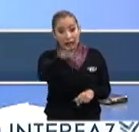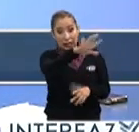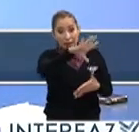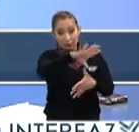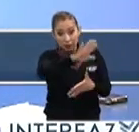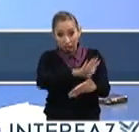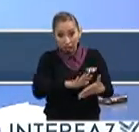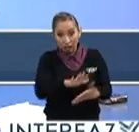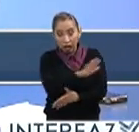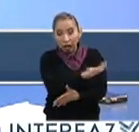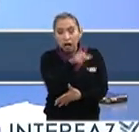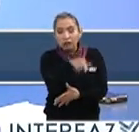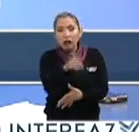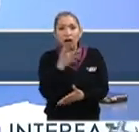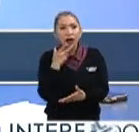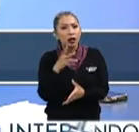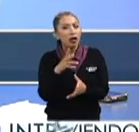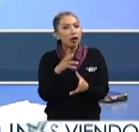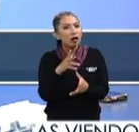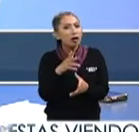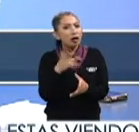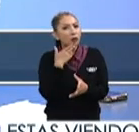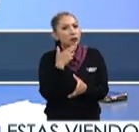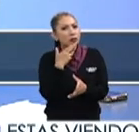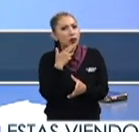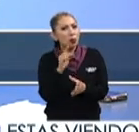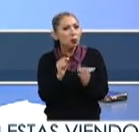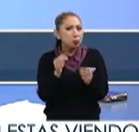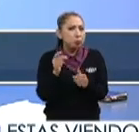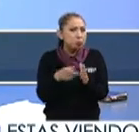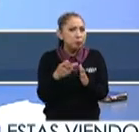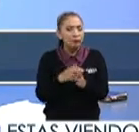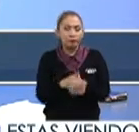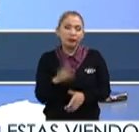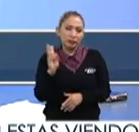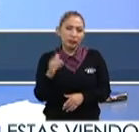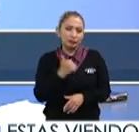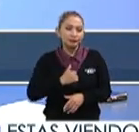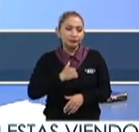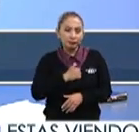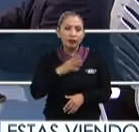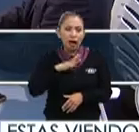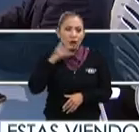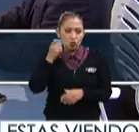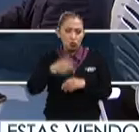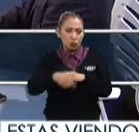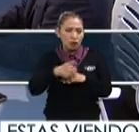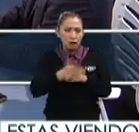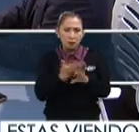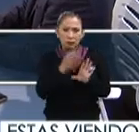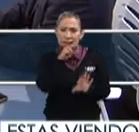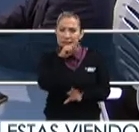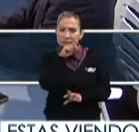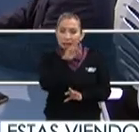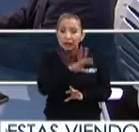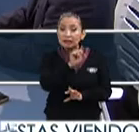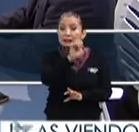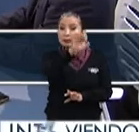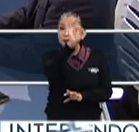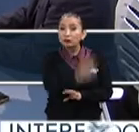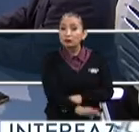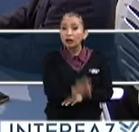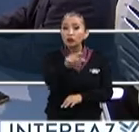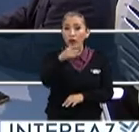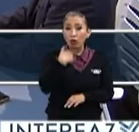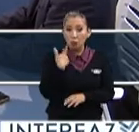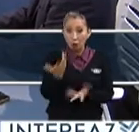continente americano esta práctica es muy asidua. Sí, desafortunadamente hay un dato muy preocupante. El 60% de